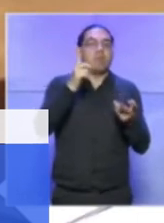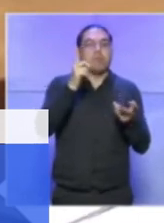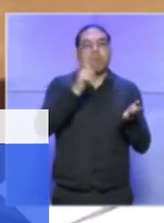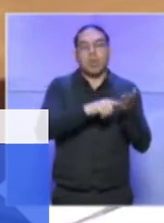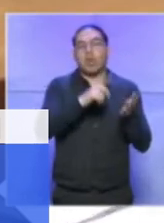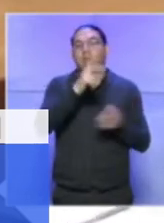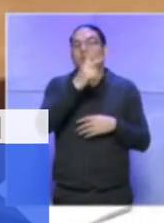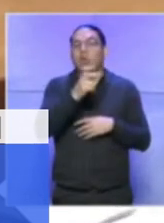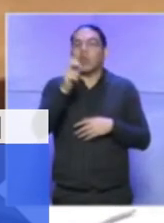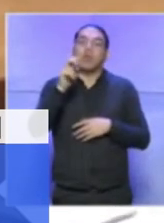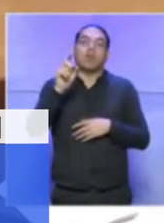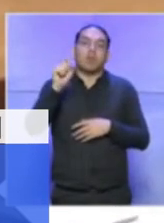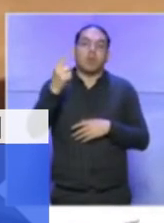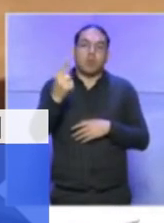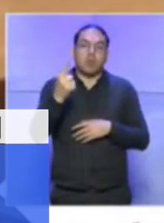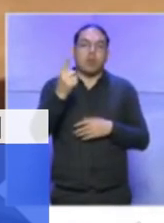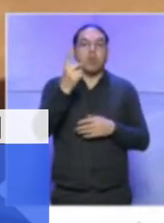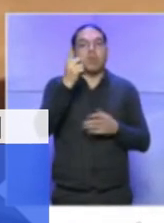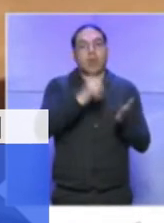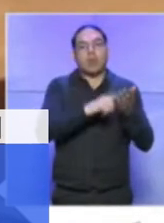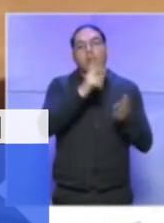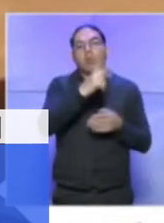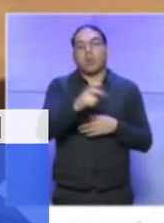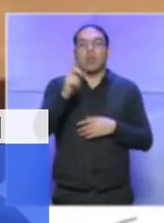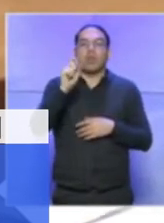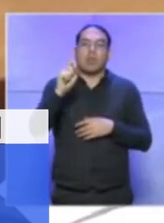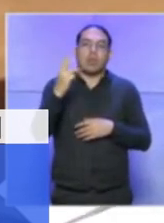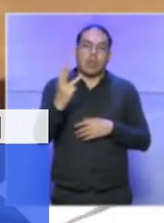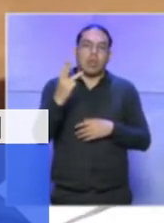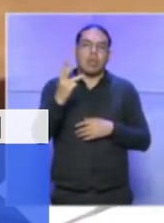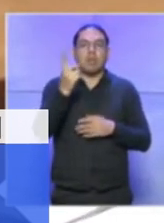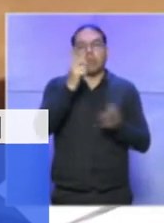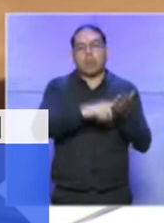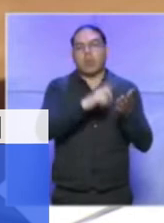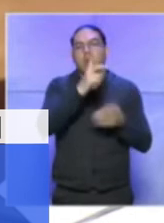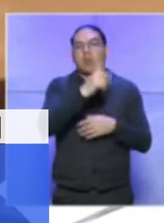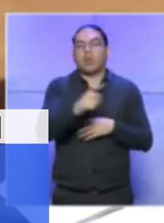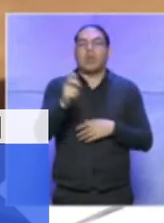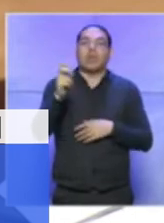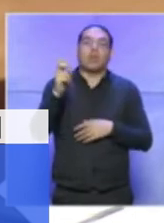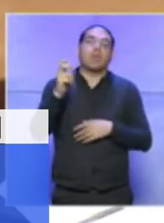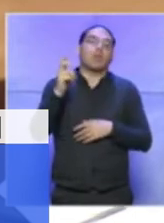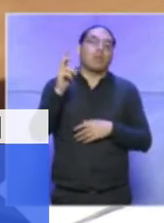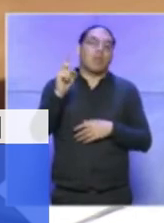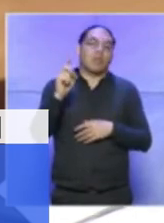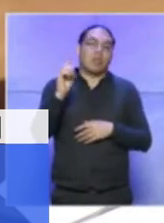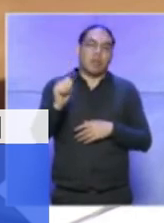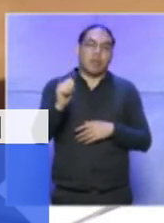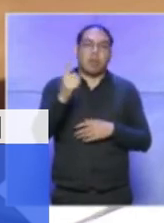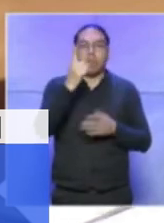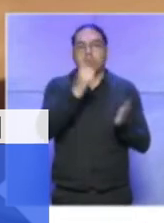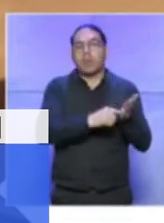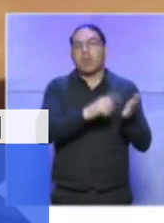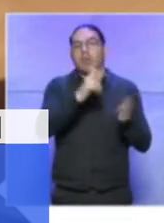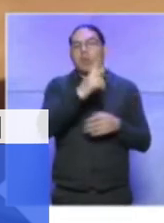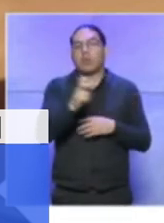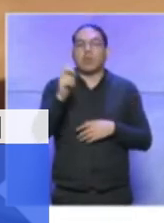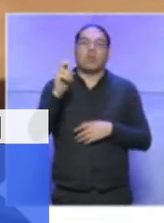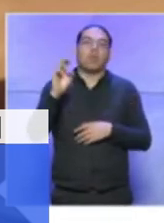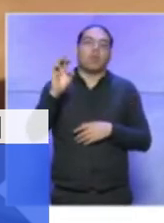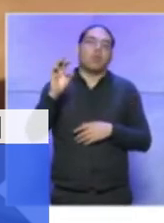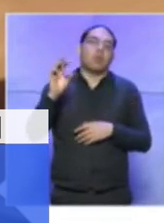1221 1223 1239 1247 a